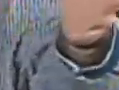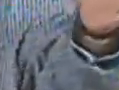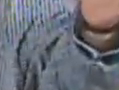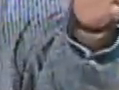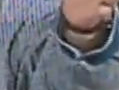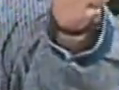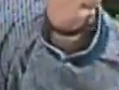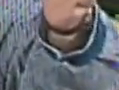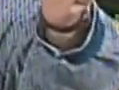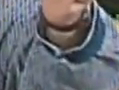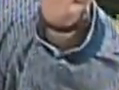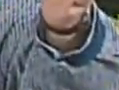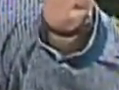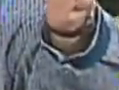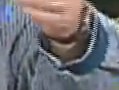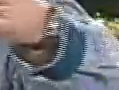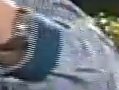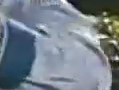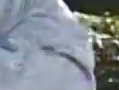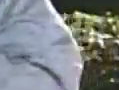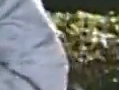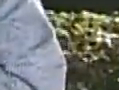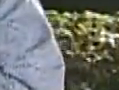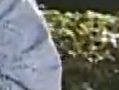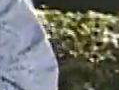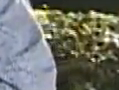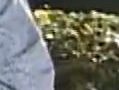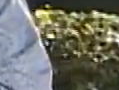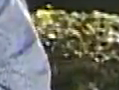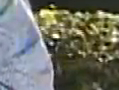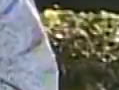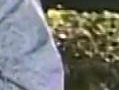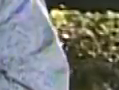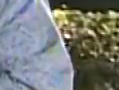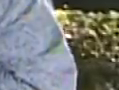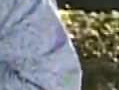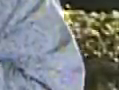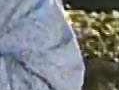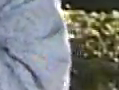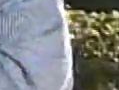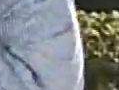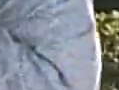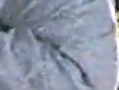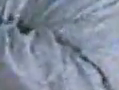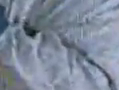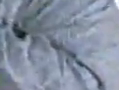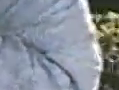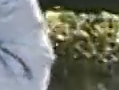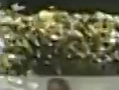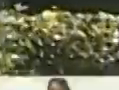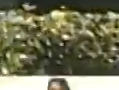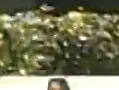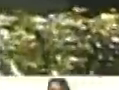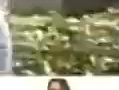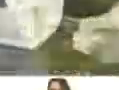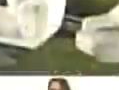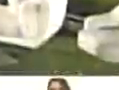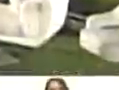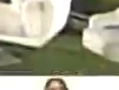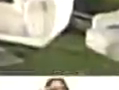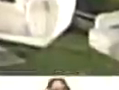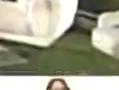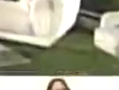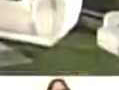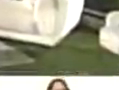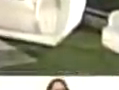que viva Venezuela estoy contento para saludarlo en